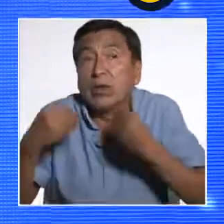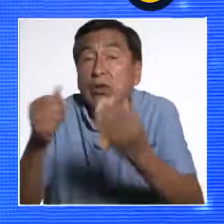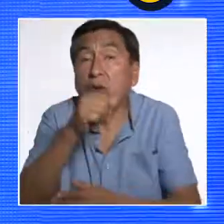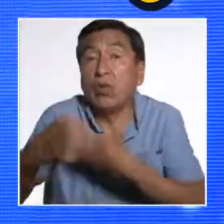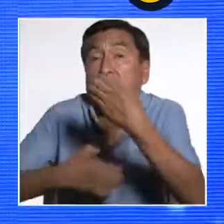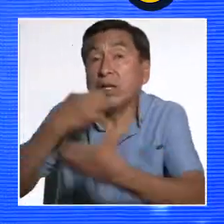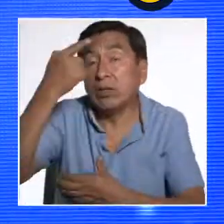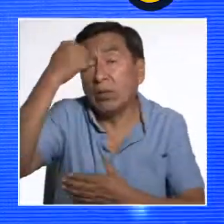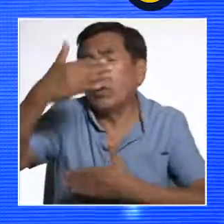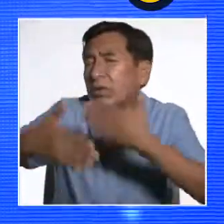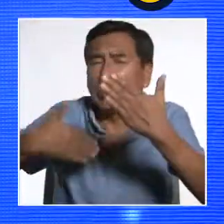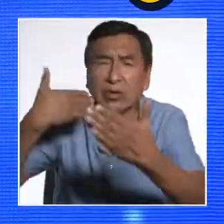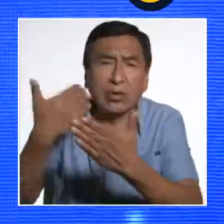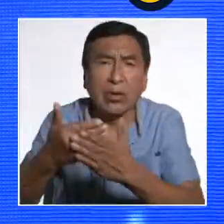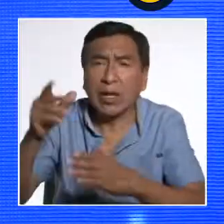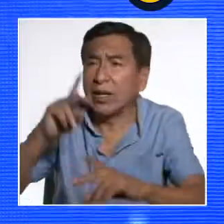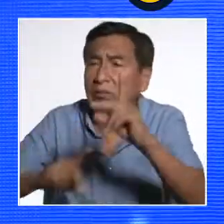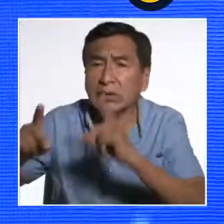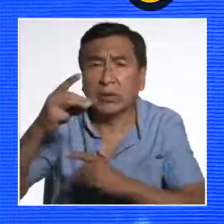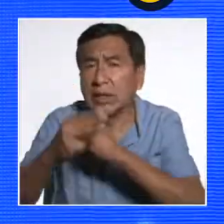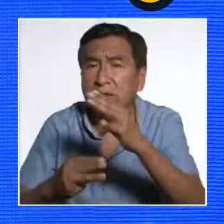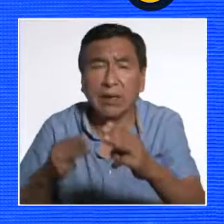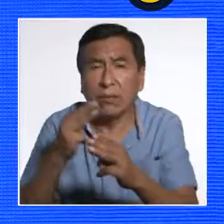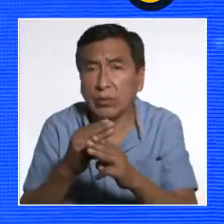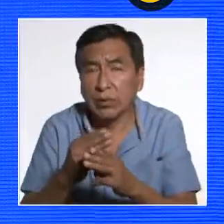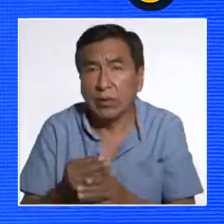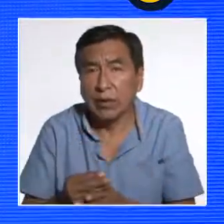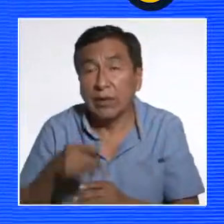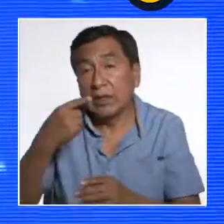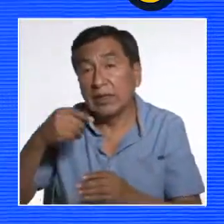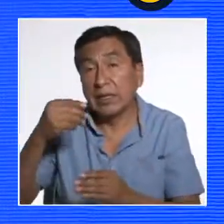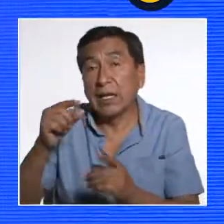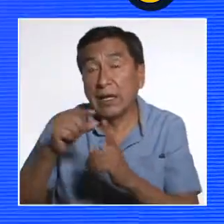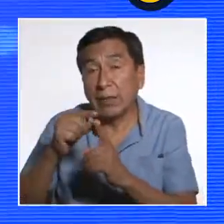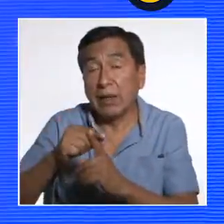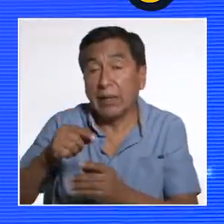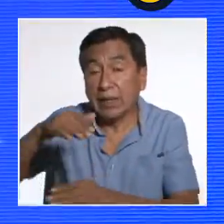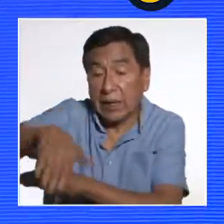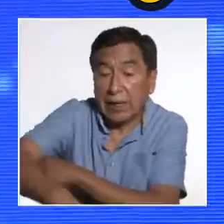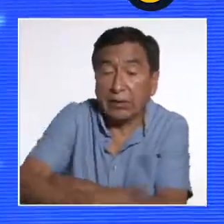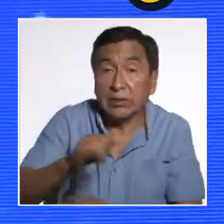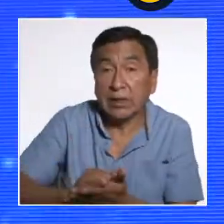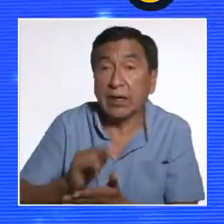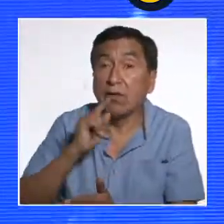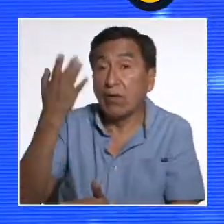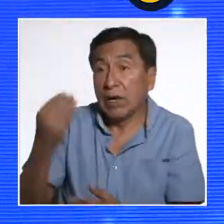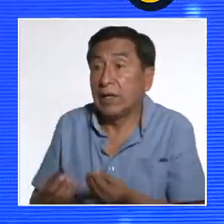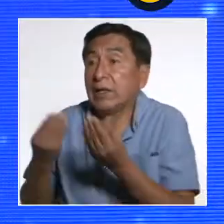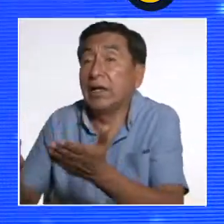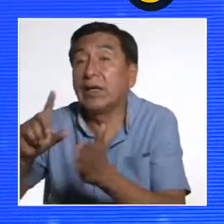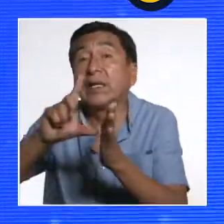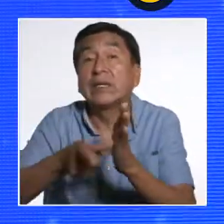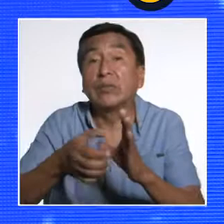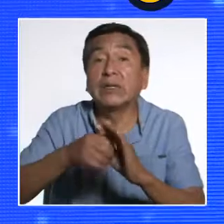por toda la humanidad. La palabra del Señor dice que la noche que Él fue entregado, luego de